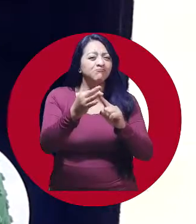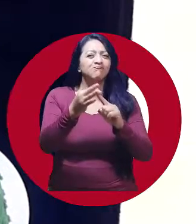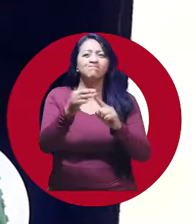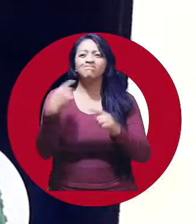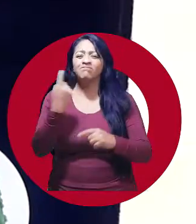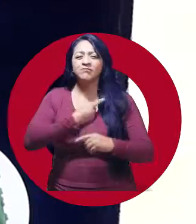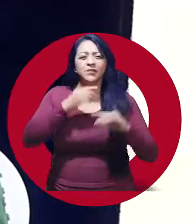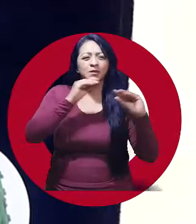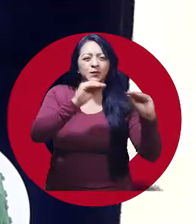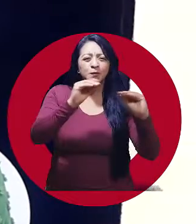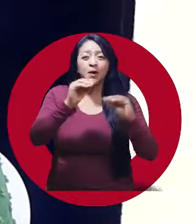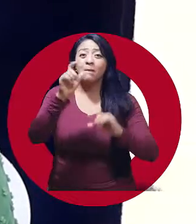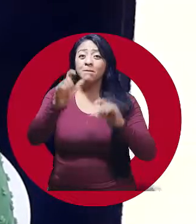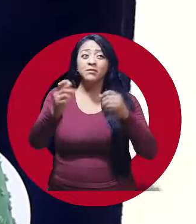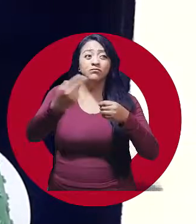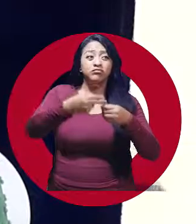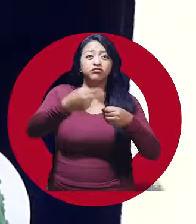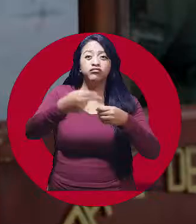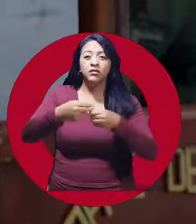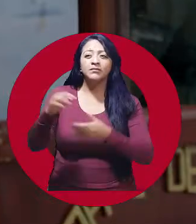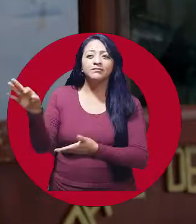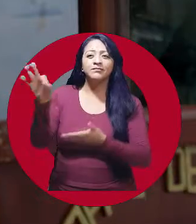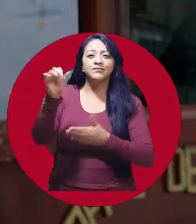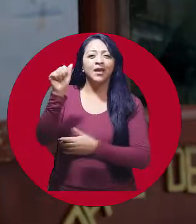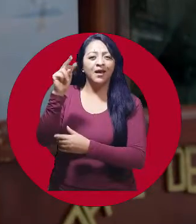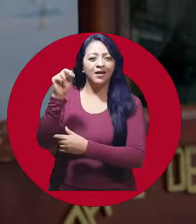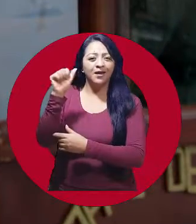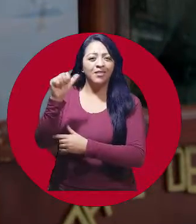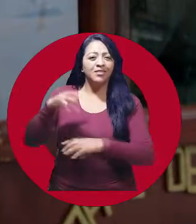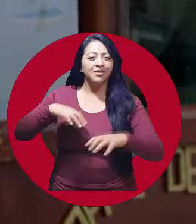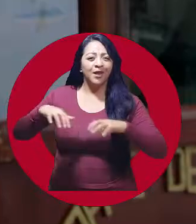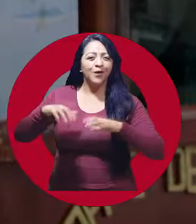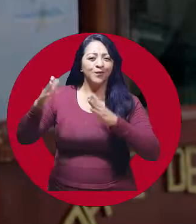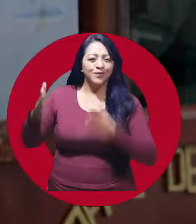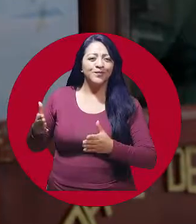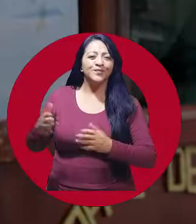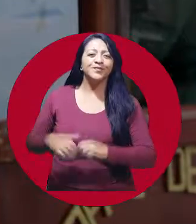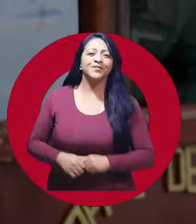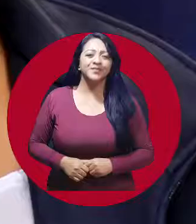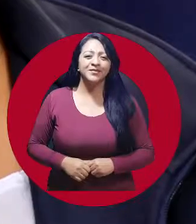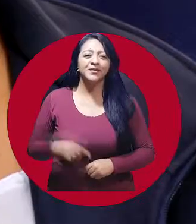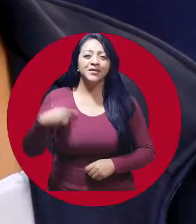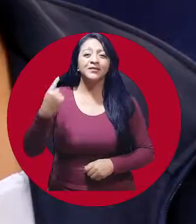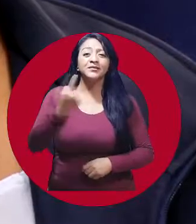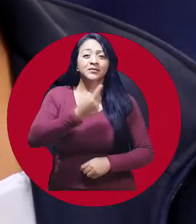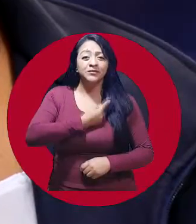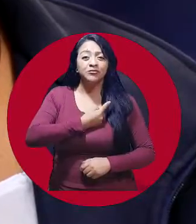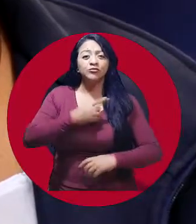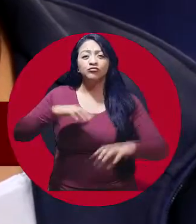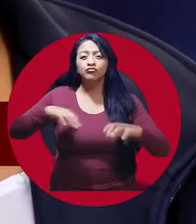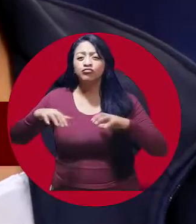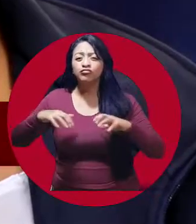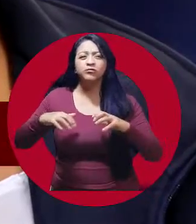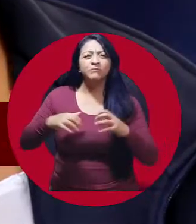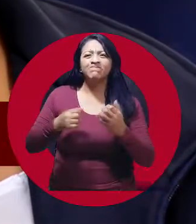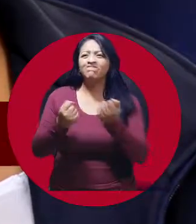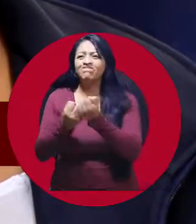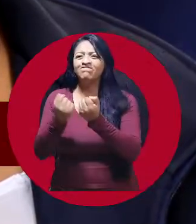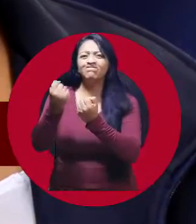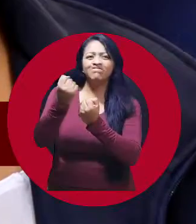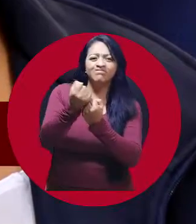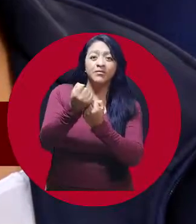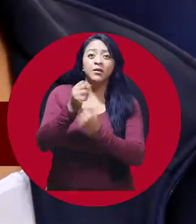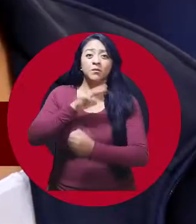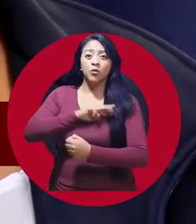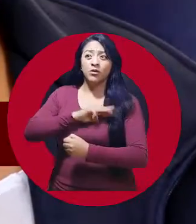atención prioritaria, moradores del sector. Ana Velázquez, coordinadora cantonal CES UNICEF. Hemos articulado también con